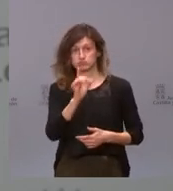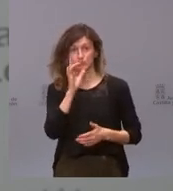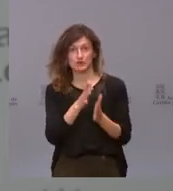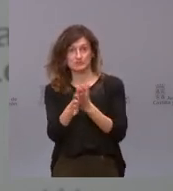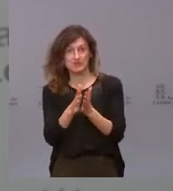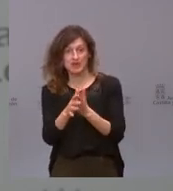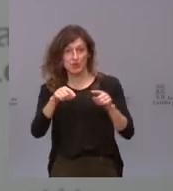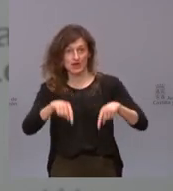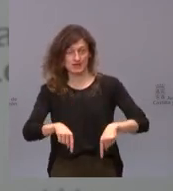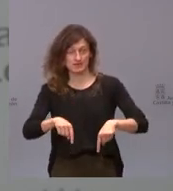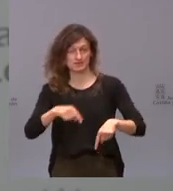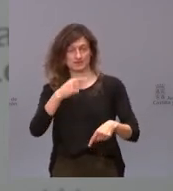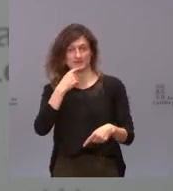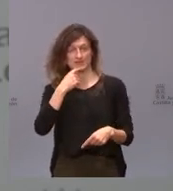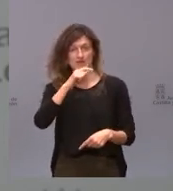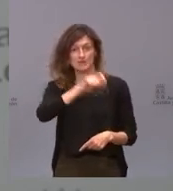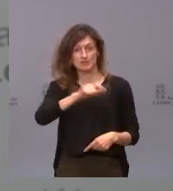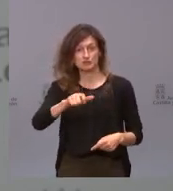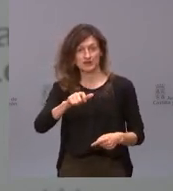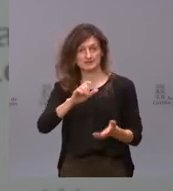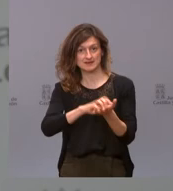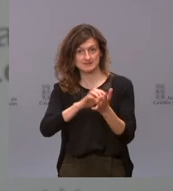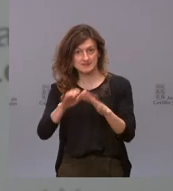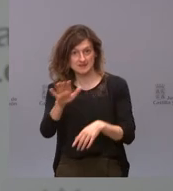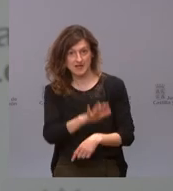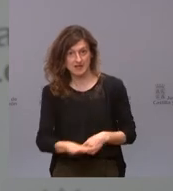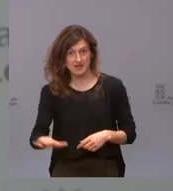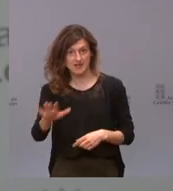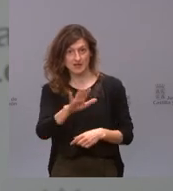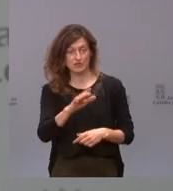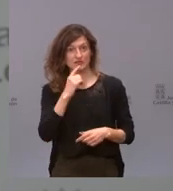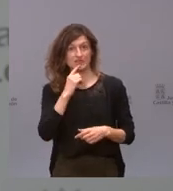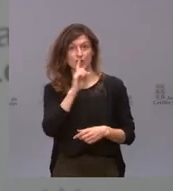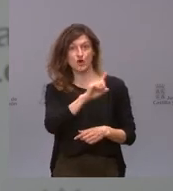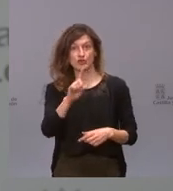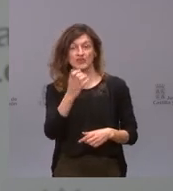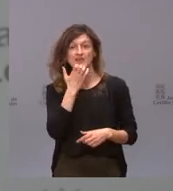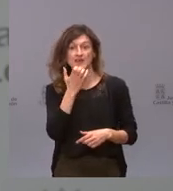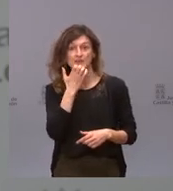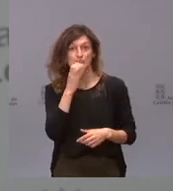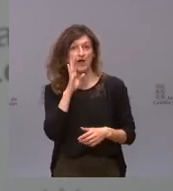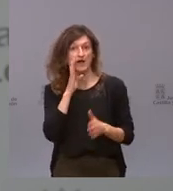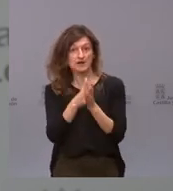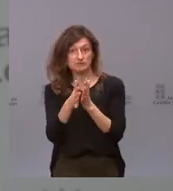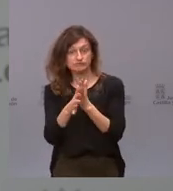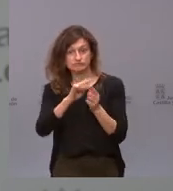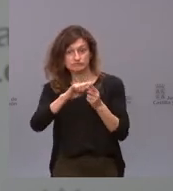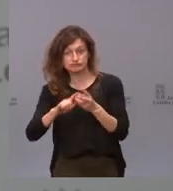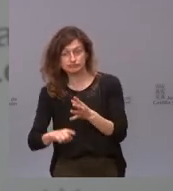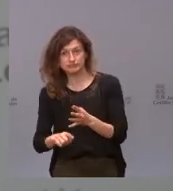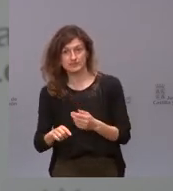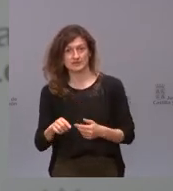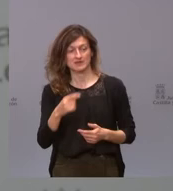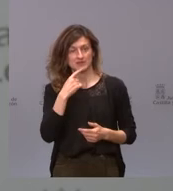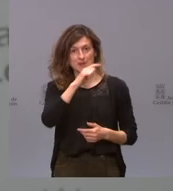no llegue a la gente de castilla y león' yo creo que los 11 casos que hemos visto de casos que hemos visto no es por repasar les pero